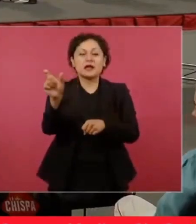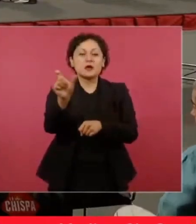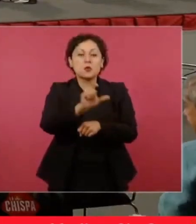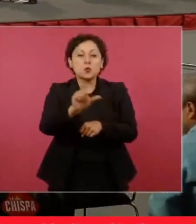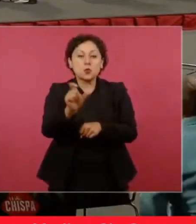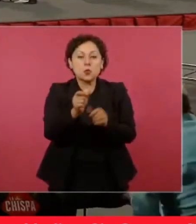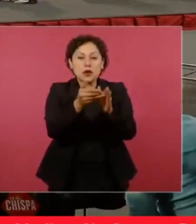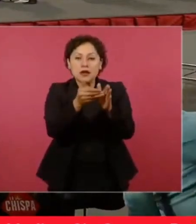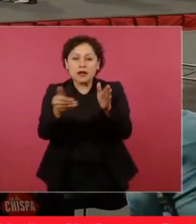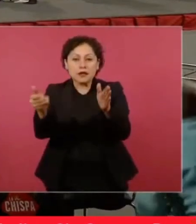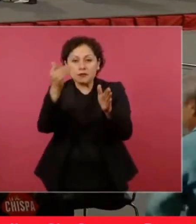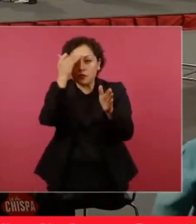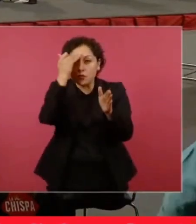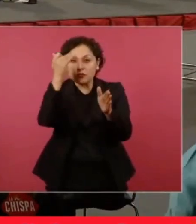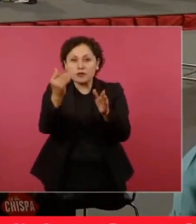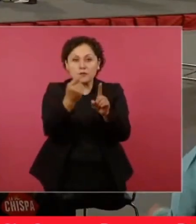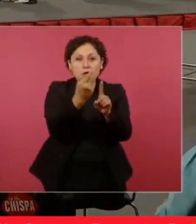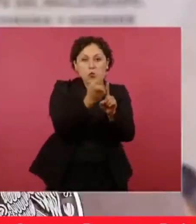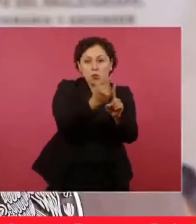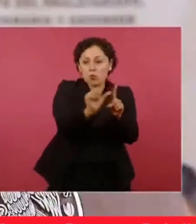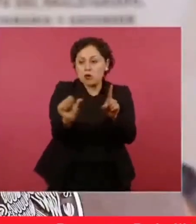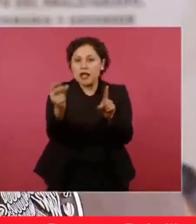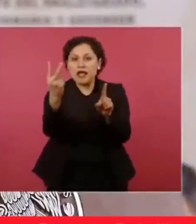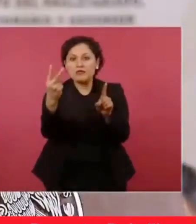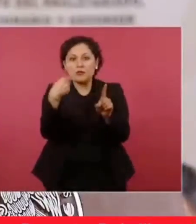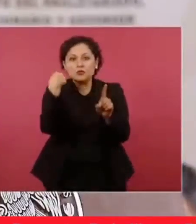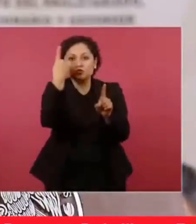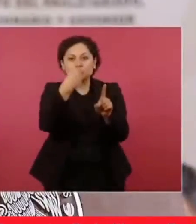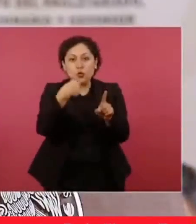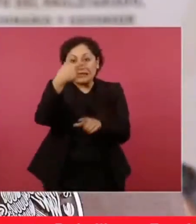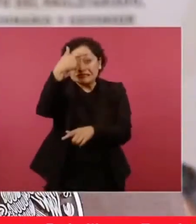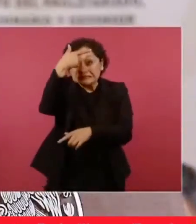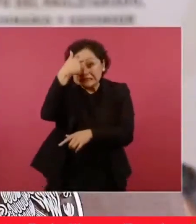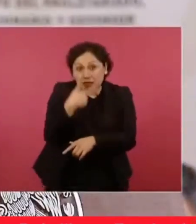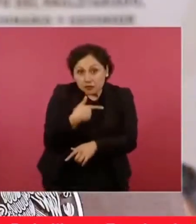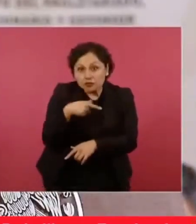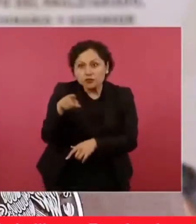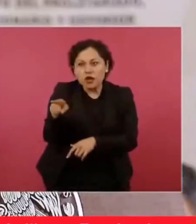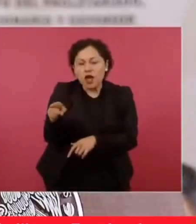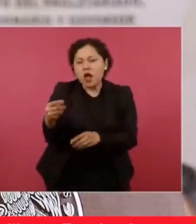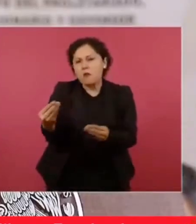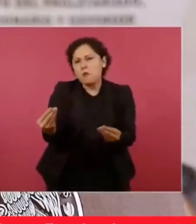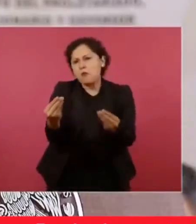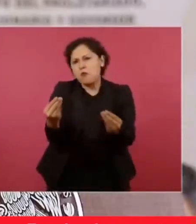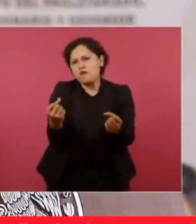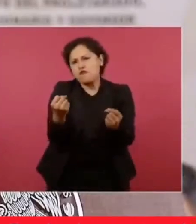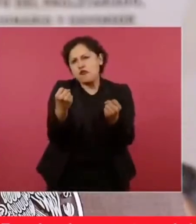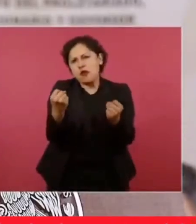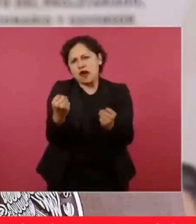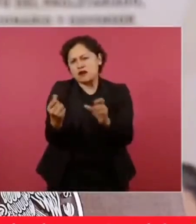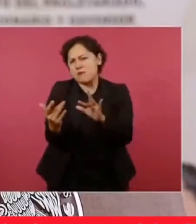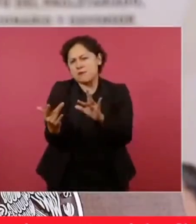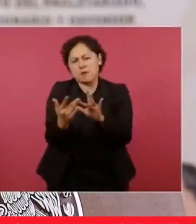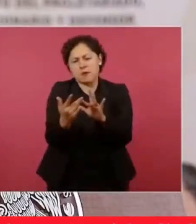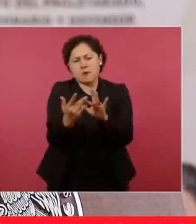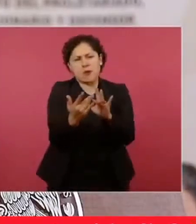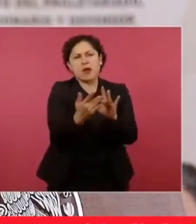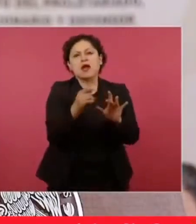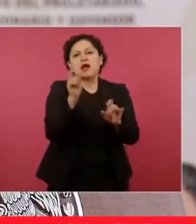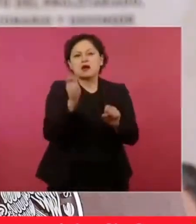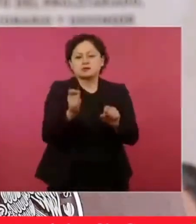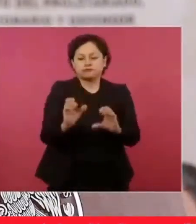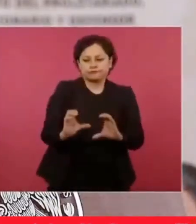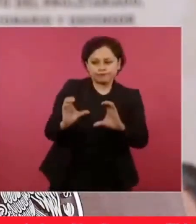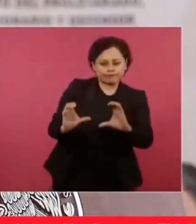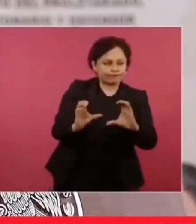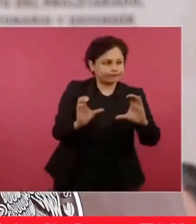a 2 horas del horario nocturno, que es cuando se presentó, motivo del incremento de la demanda, este desbalance entre la carga y la